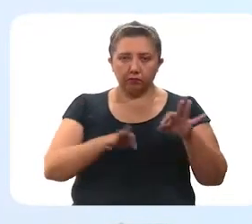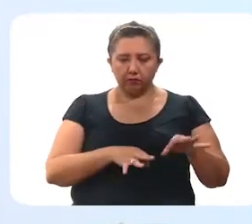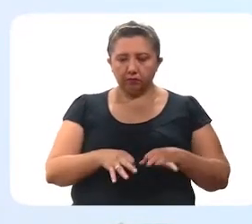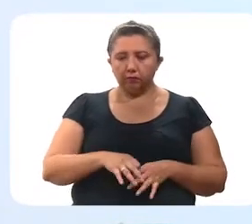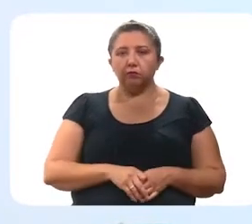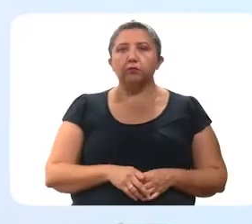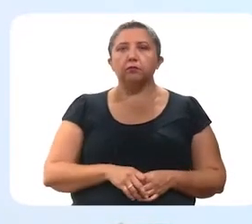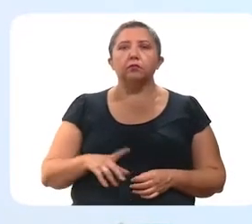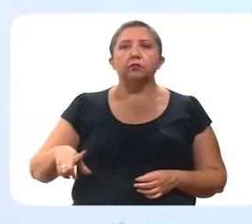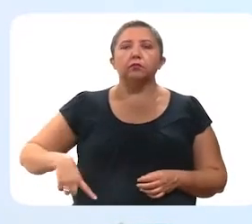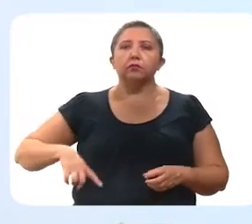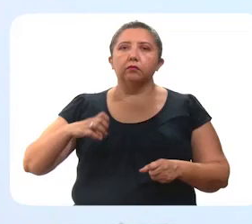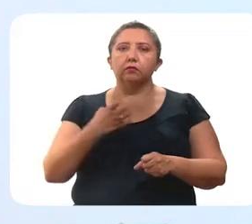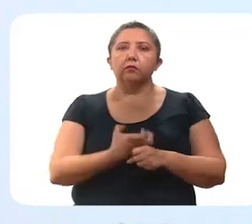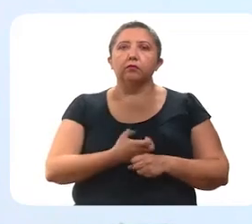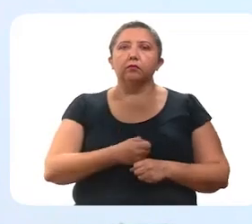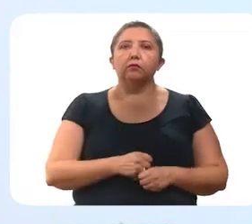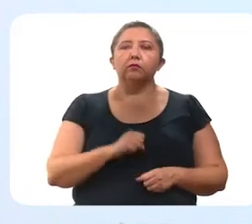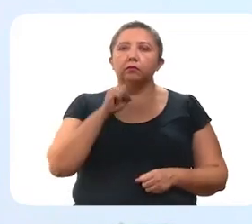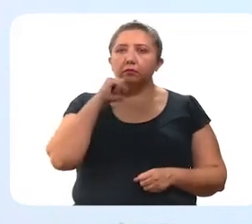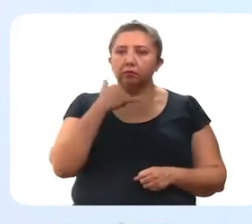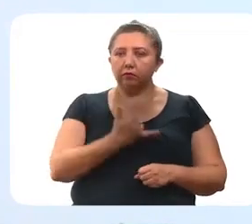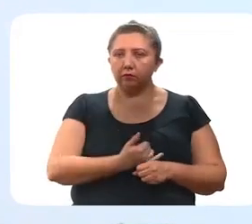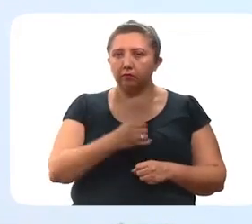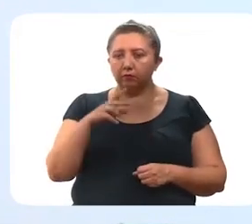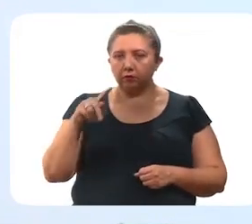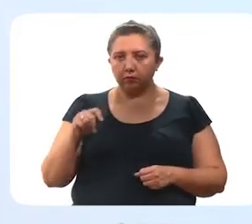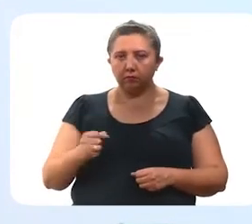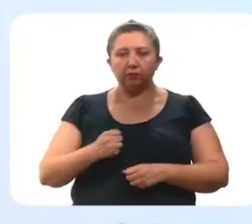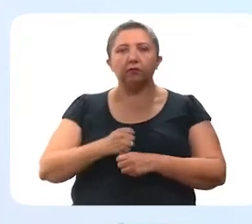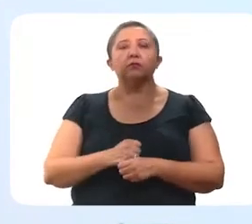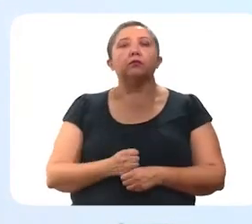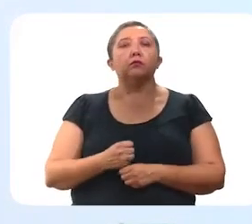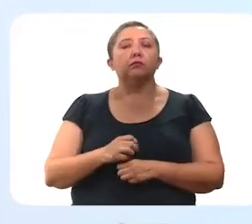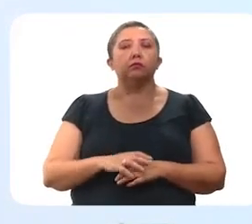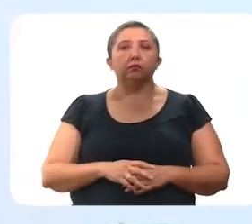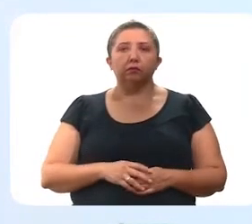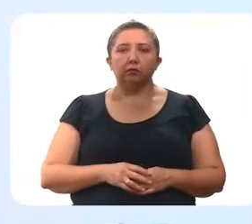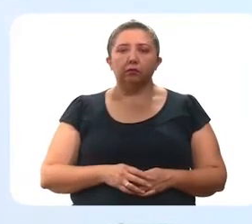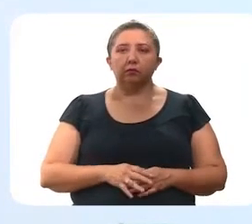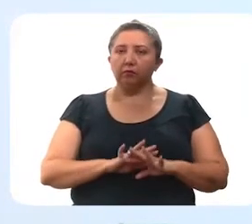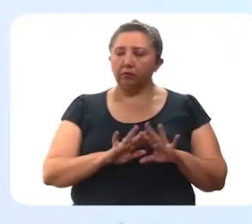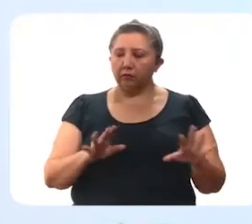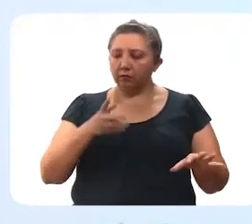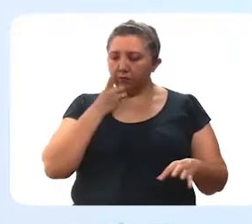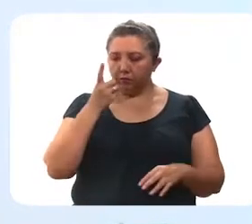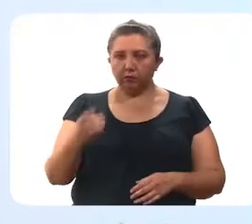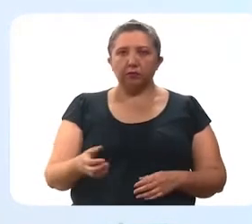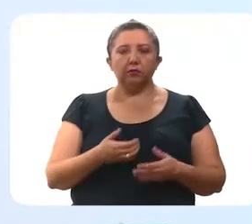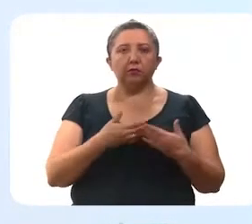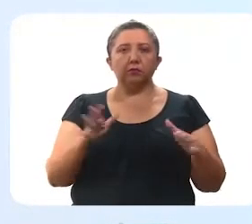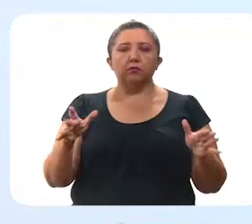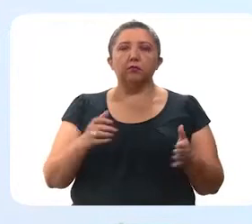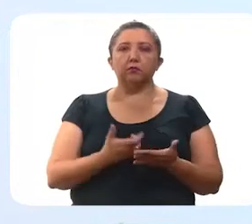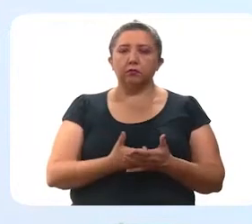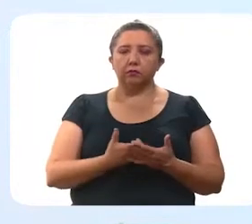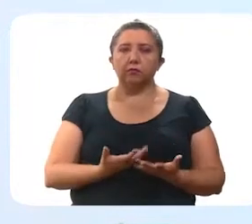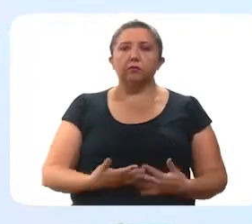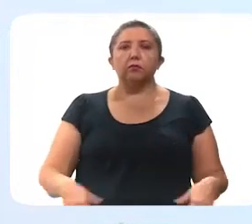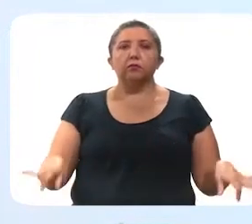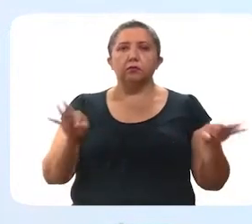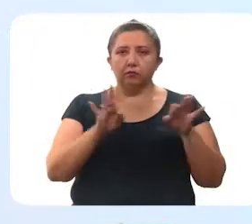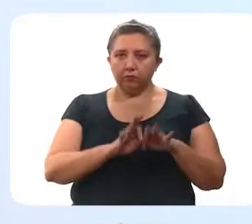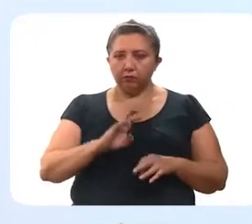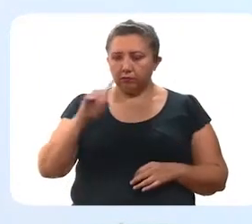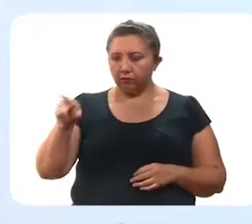manera conjunta el Gobierno del Estado, la Secretaría de Bienestar y las Fuerzas Armadas. Como se ha señalado, en la reportura económica